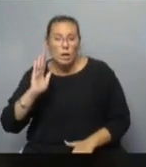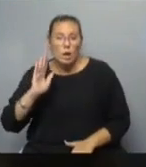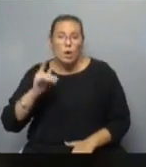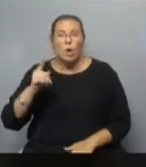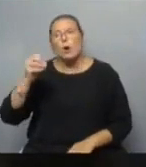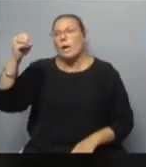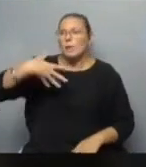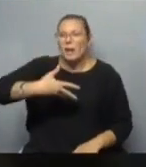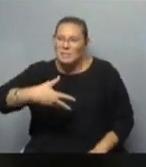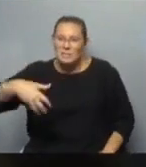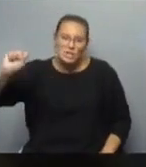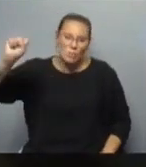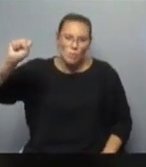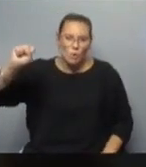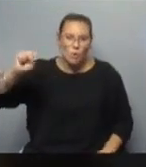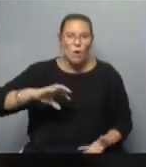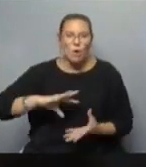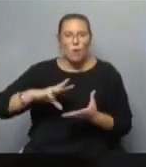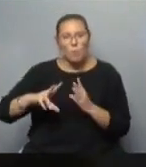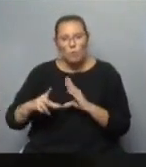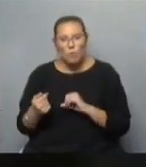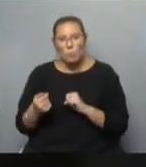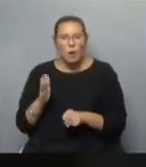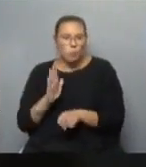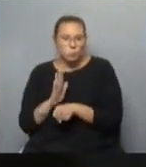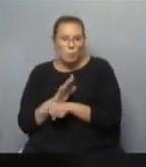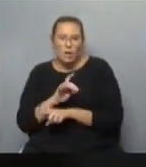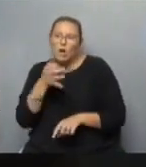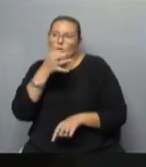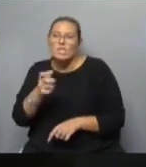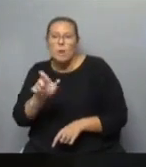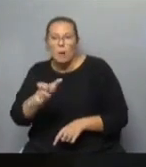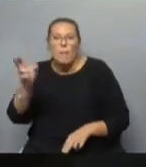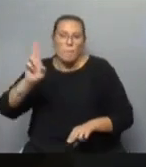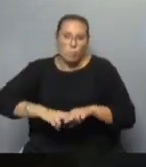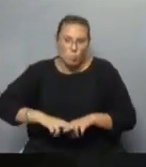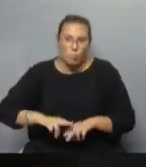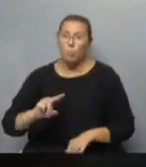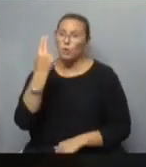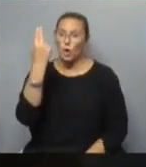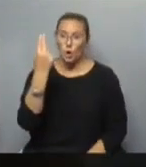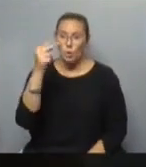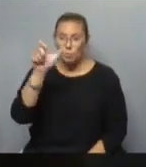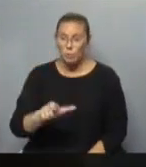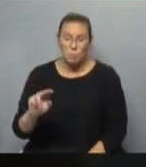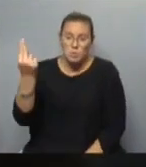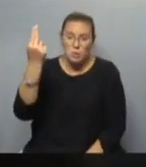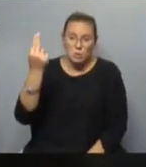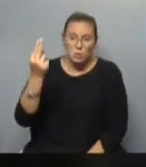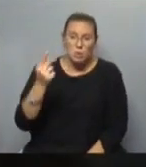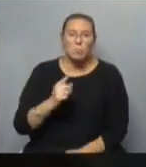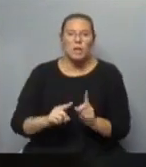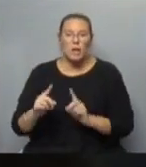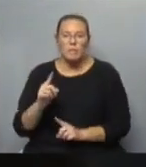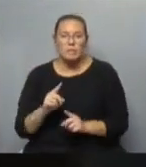se lo llevó, como cosas variadas para no decir claro. se murió. Fulanito se murió. Porque a